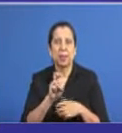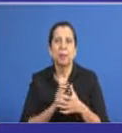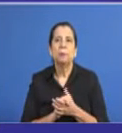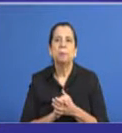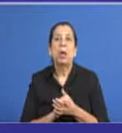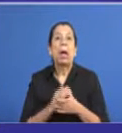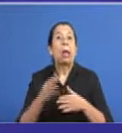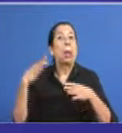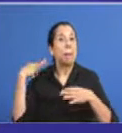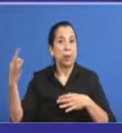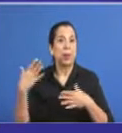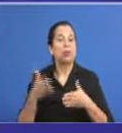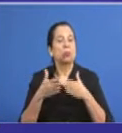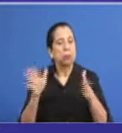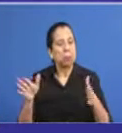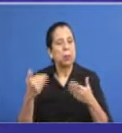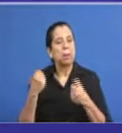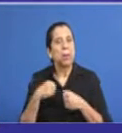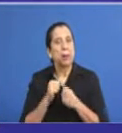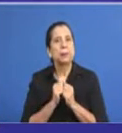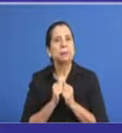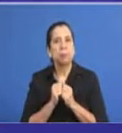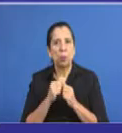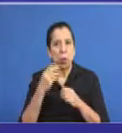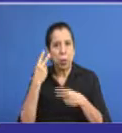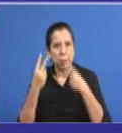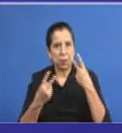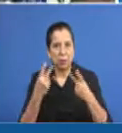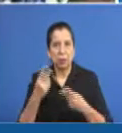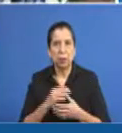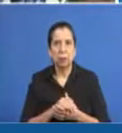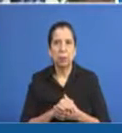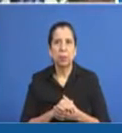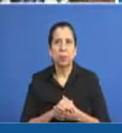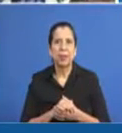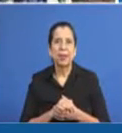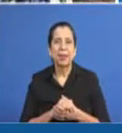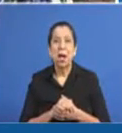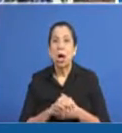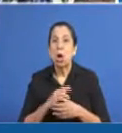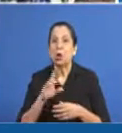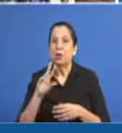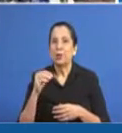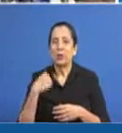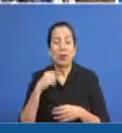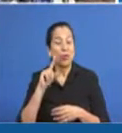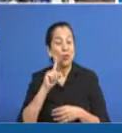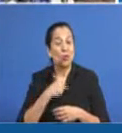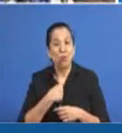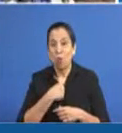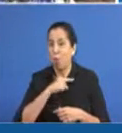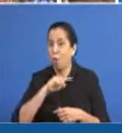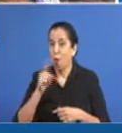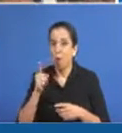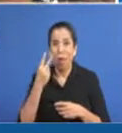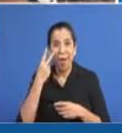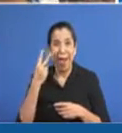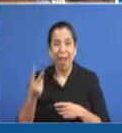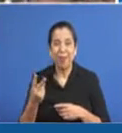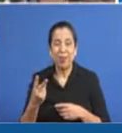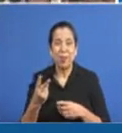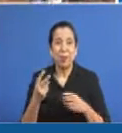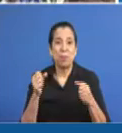que le pierda el miedo a la serpiente. Ahí, interesante. Yo creo que eso no va a pasar, Becerra, y ese miedo va a